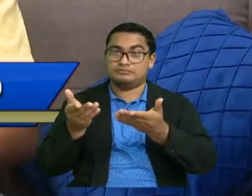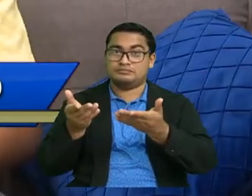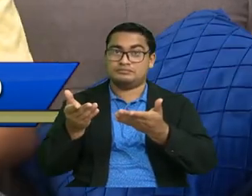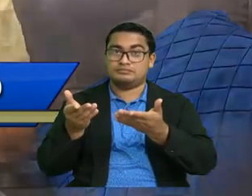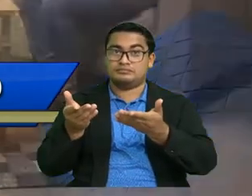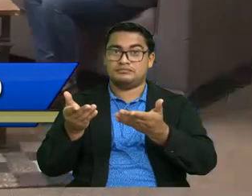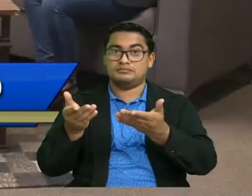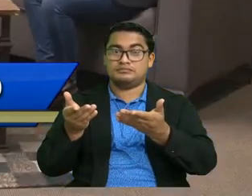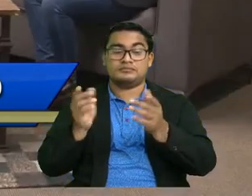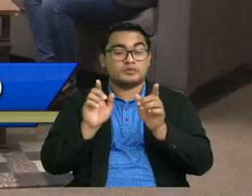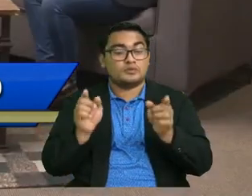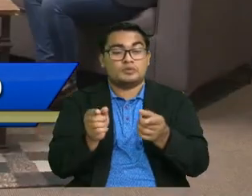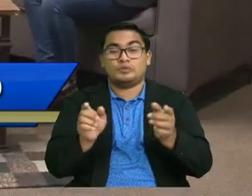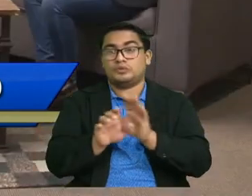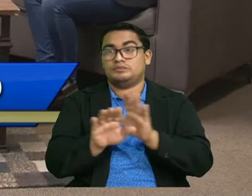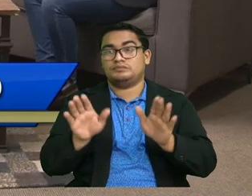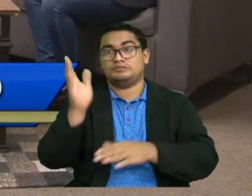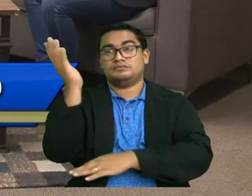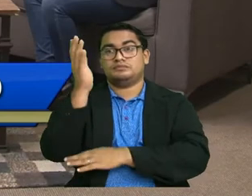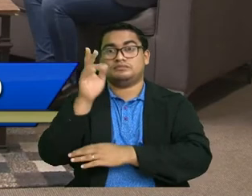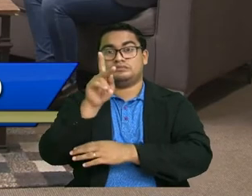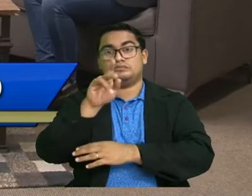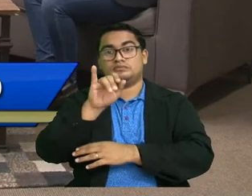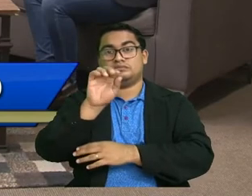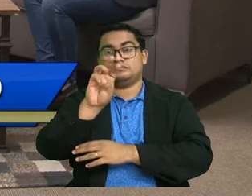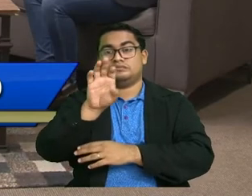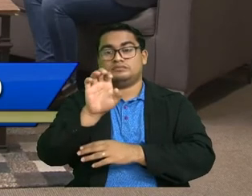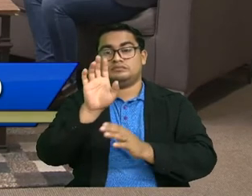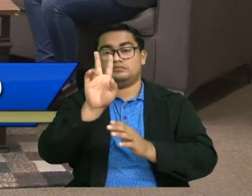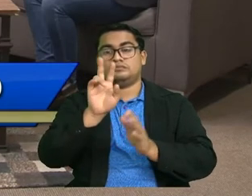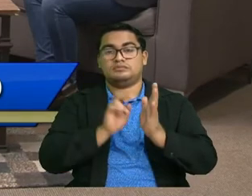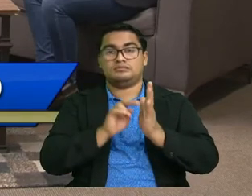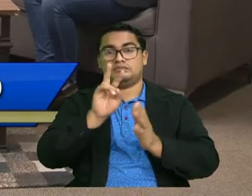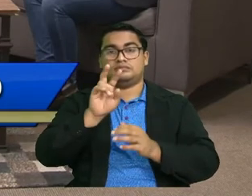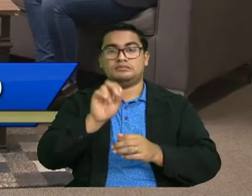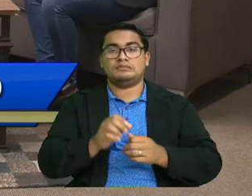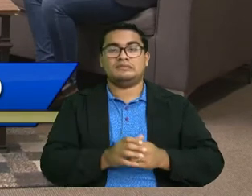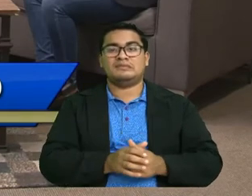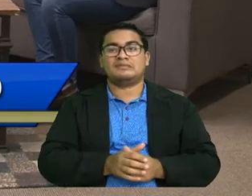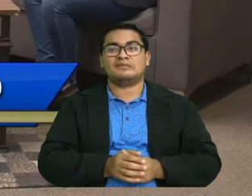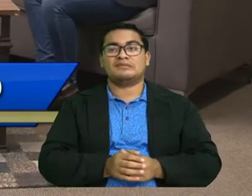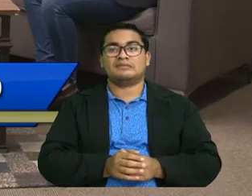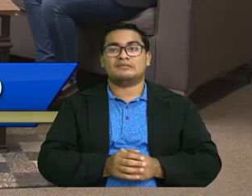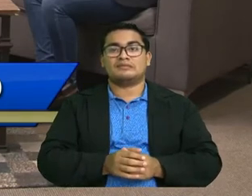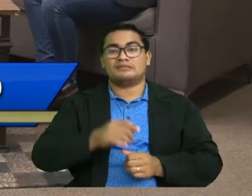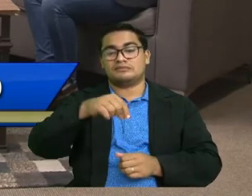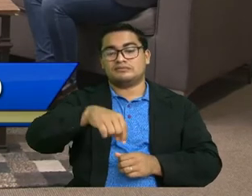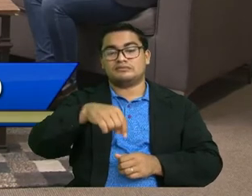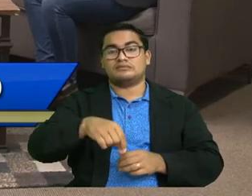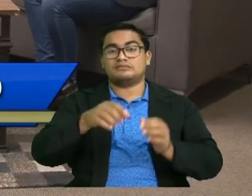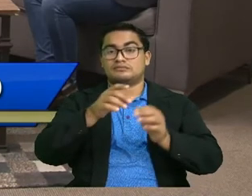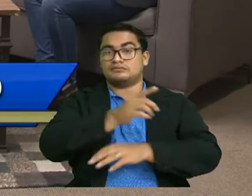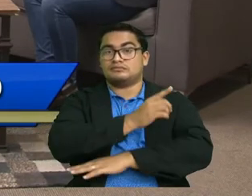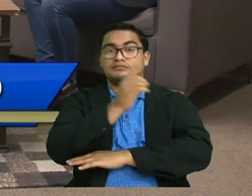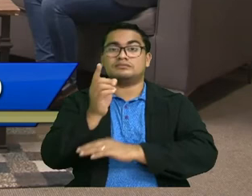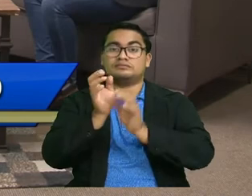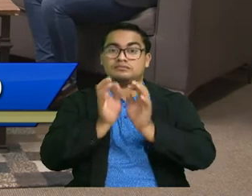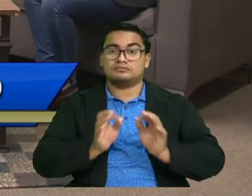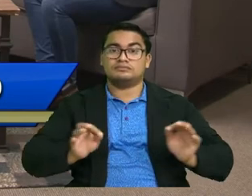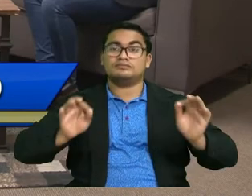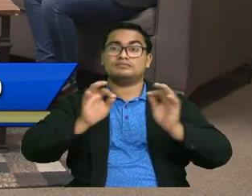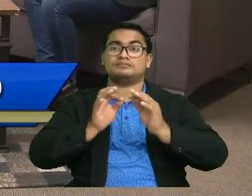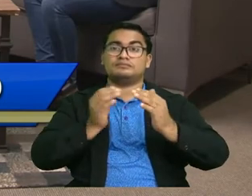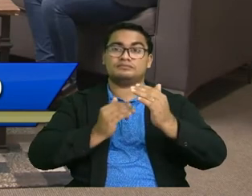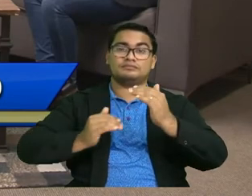su a modo conclusión, ¿no?, Expo PYME 2020. En Expo PYME 2020 hoy trasciende. Y